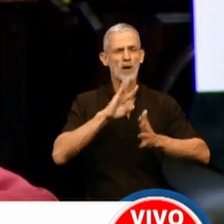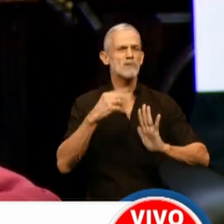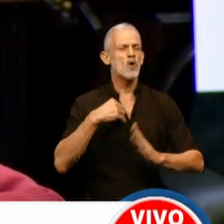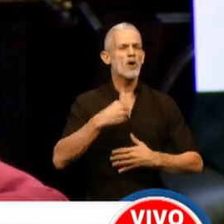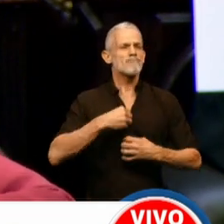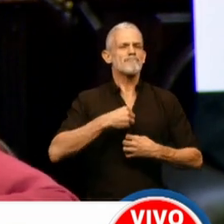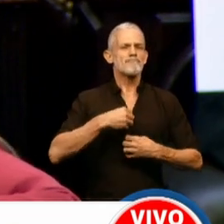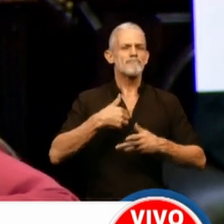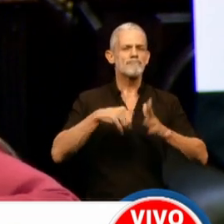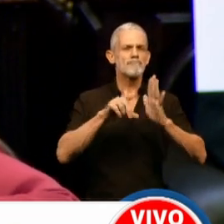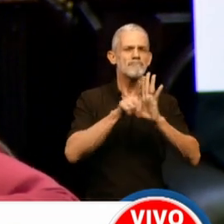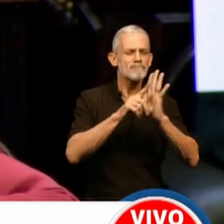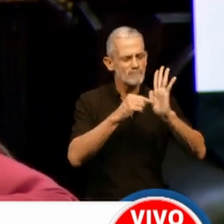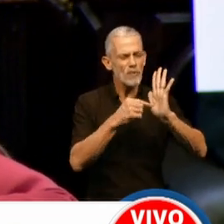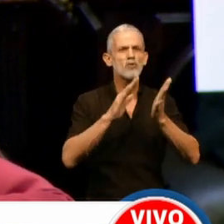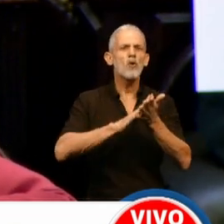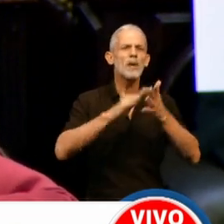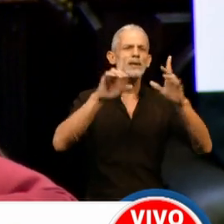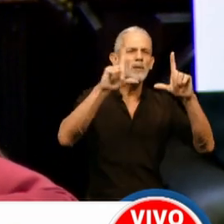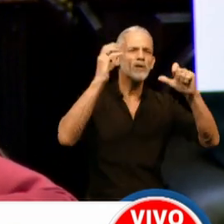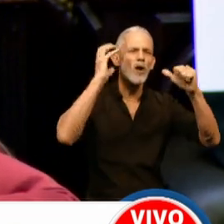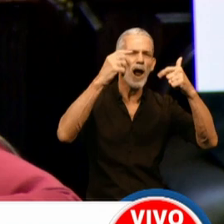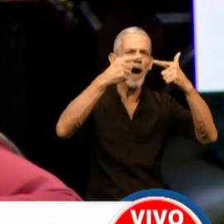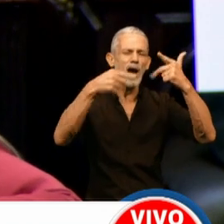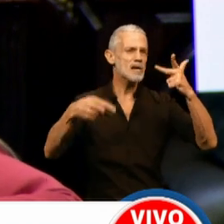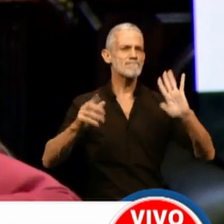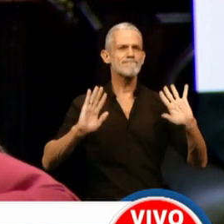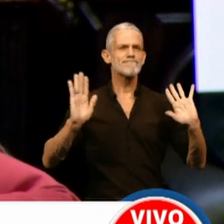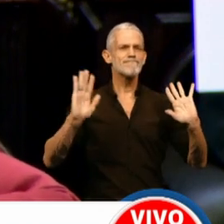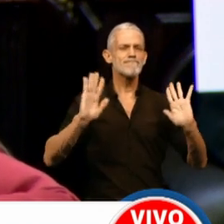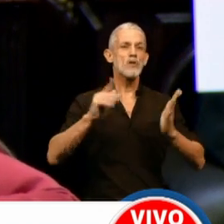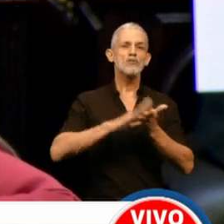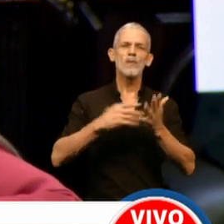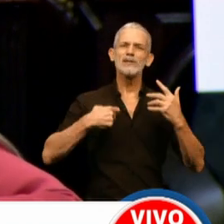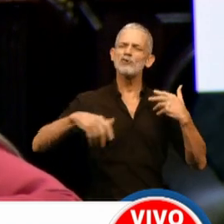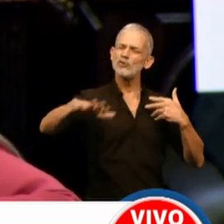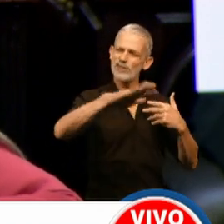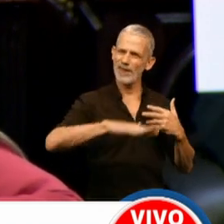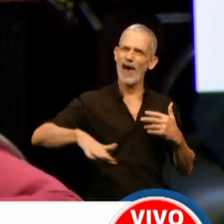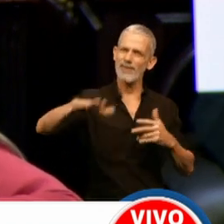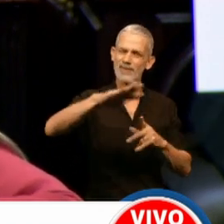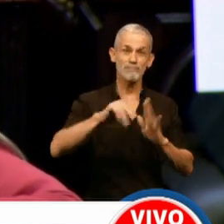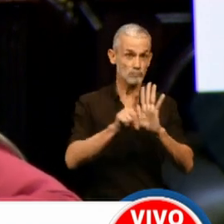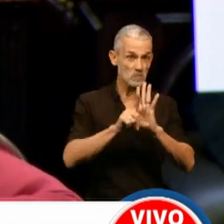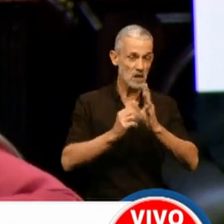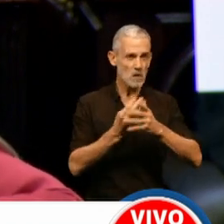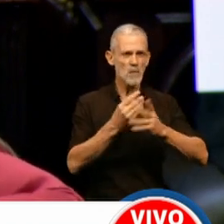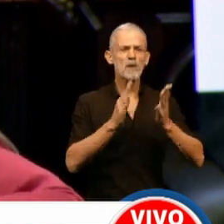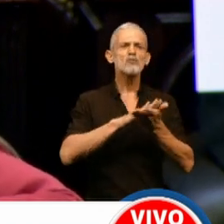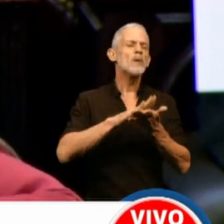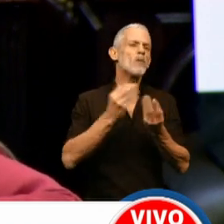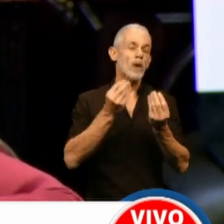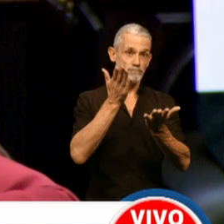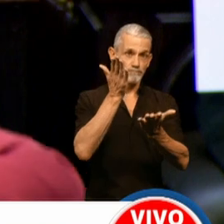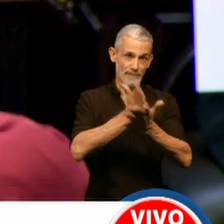siento que estemos legislando sobre los medios de comunicación yo creo que estamos legislando sobre la sociedad estamos legislando sobre el derecho